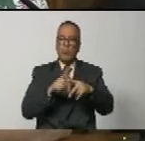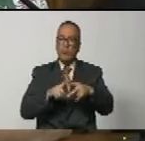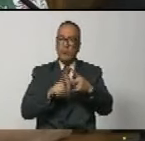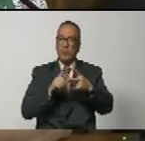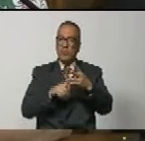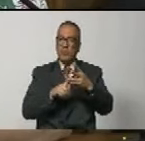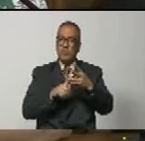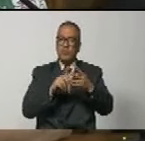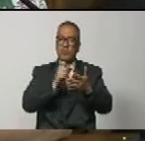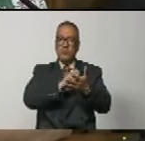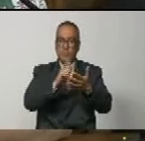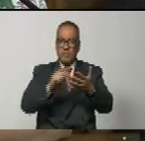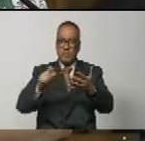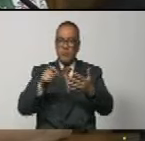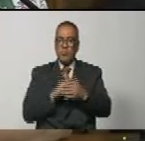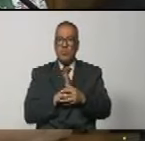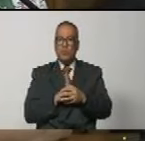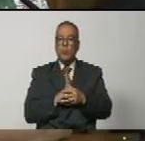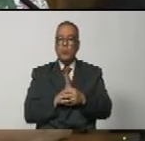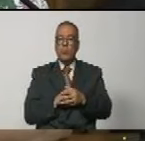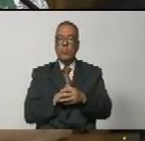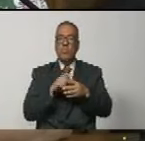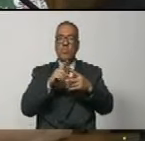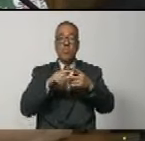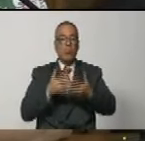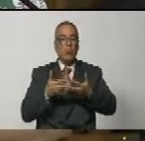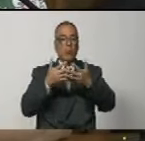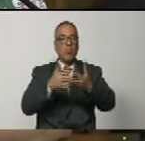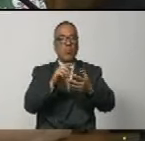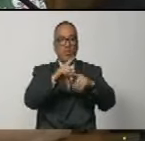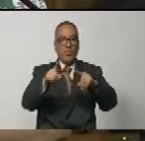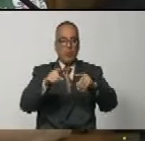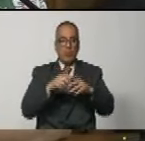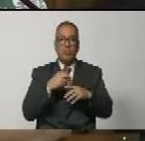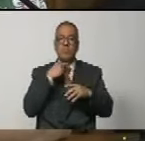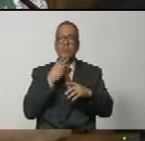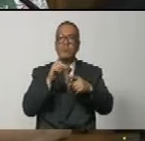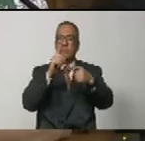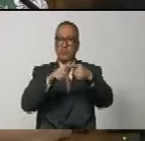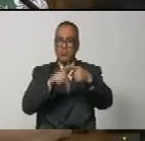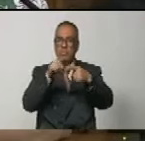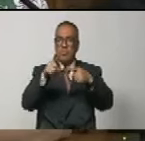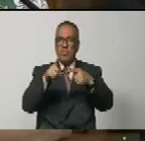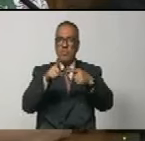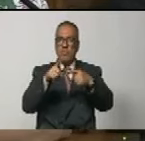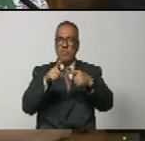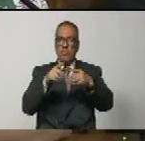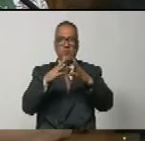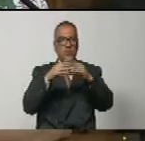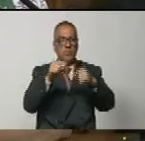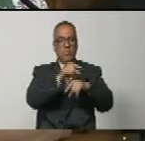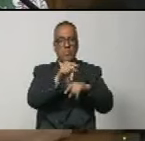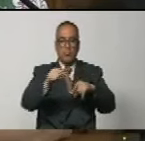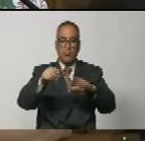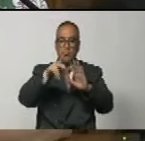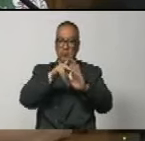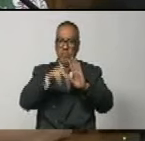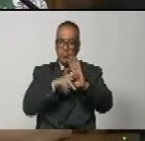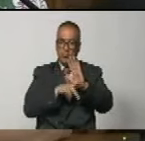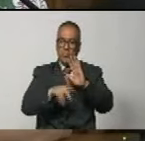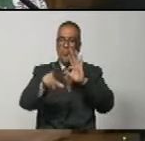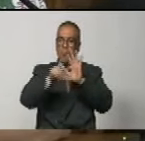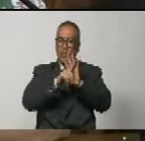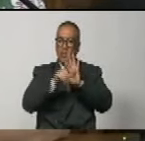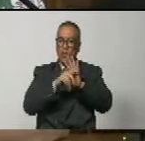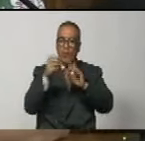las cuales quedan redactadas en los siguientes términos. Disposiciones derogatorias. Primera, se derogan todas aquellas normas de rango